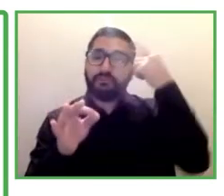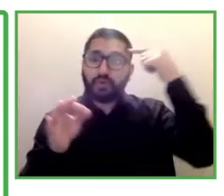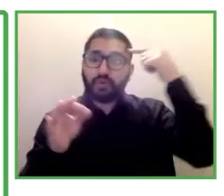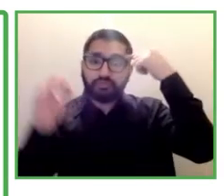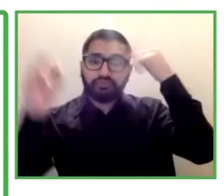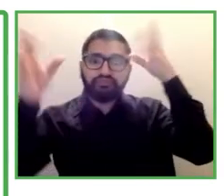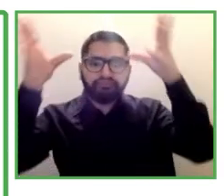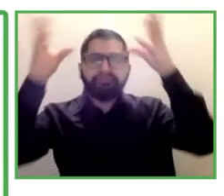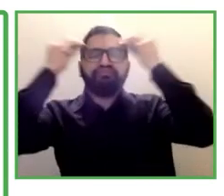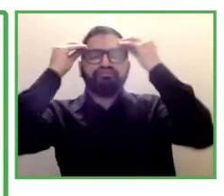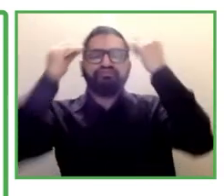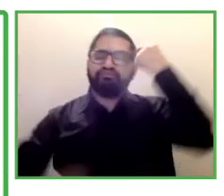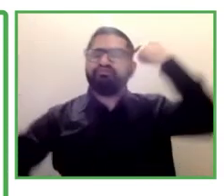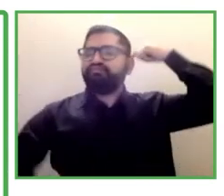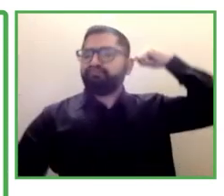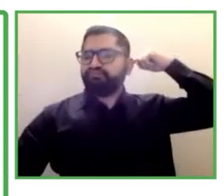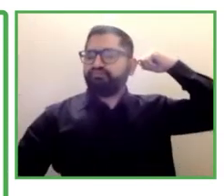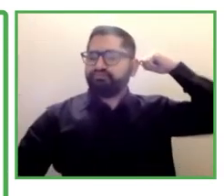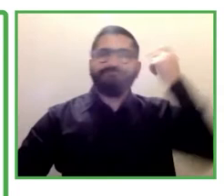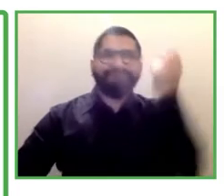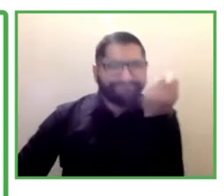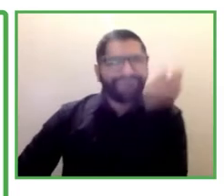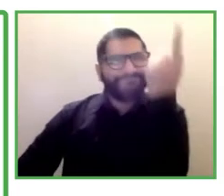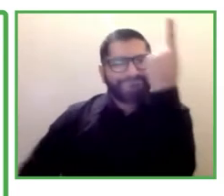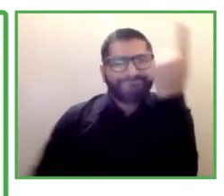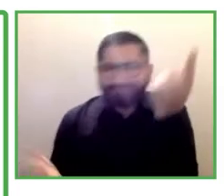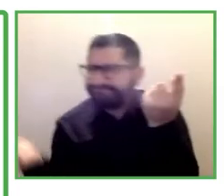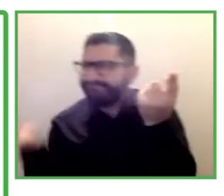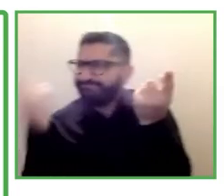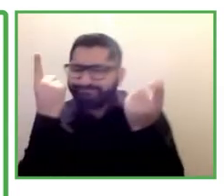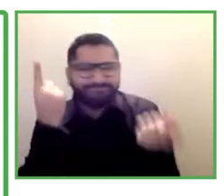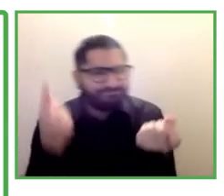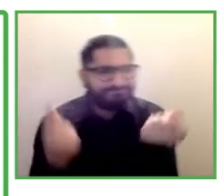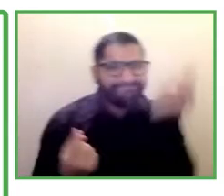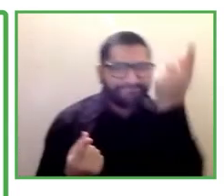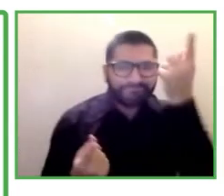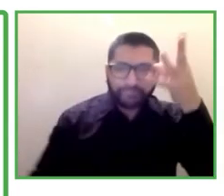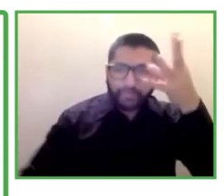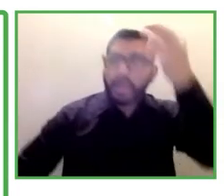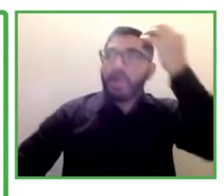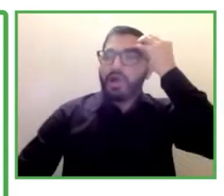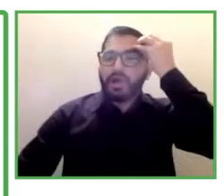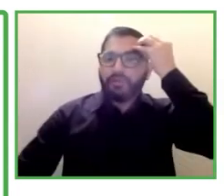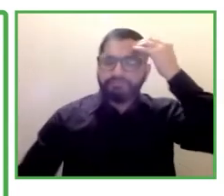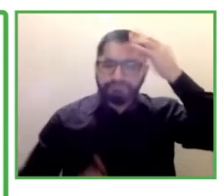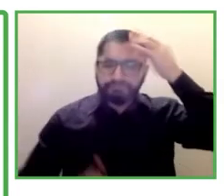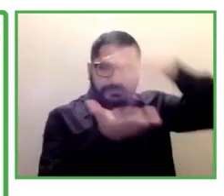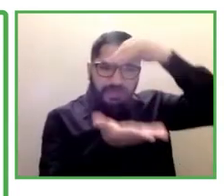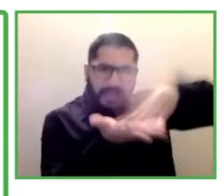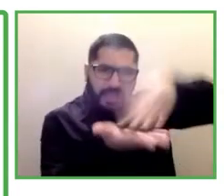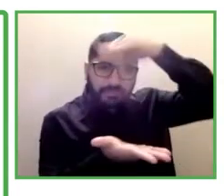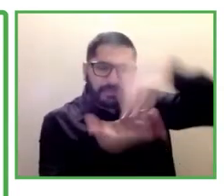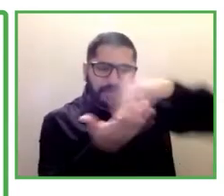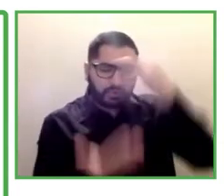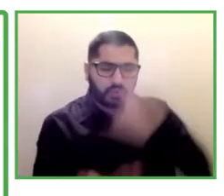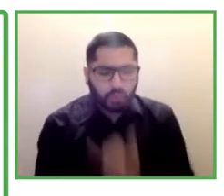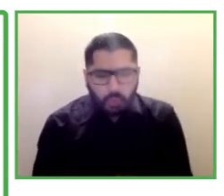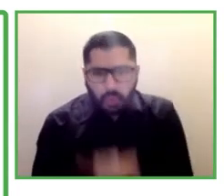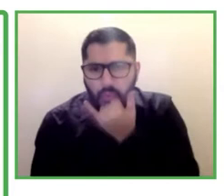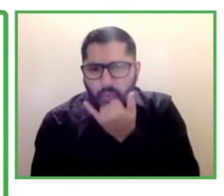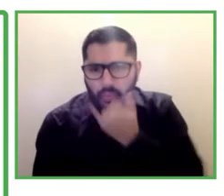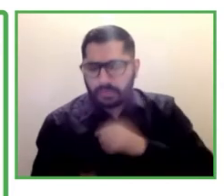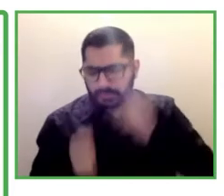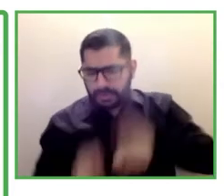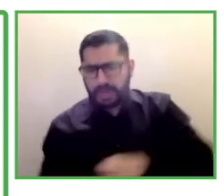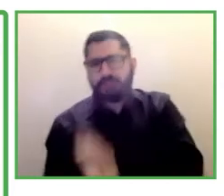esta situación, para aprender de los desafíos, aprender de los errores, aprender de los éxitos. y estar consciente de qué es lo que estamos hablando. Muchas